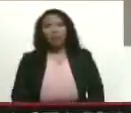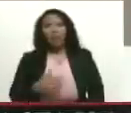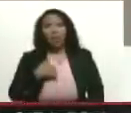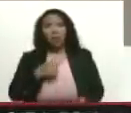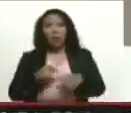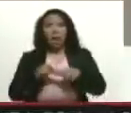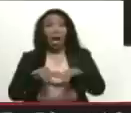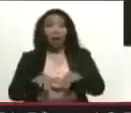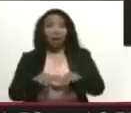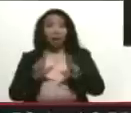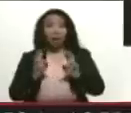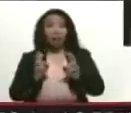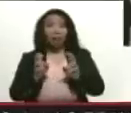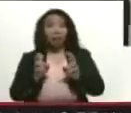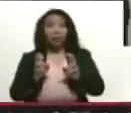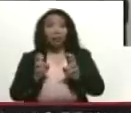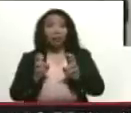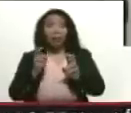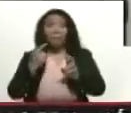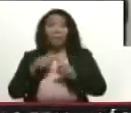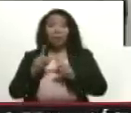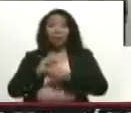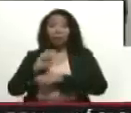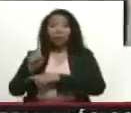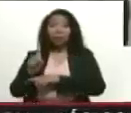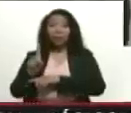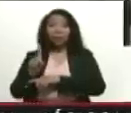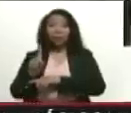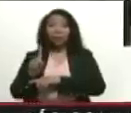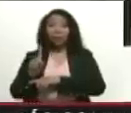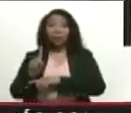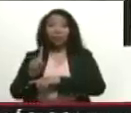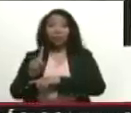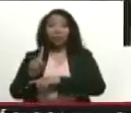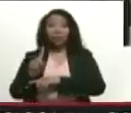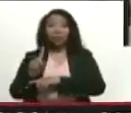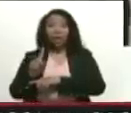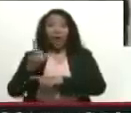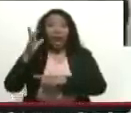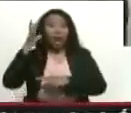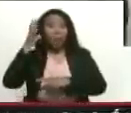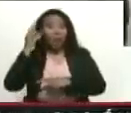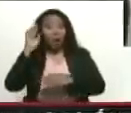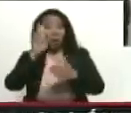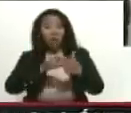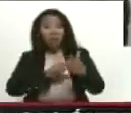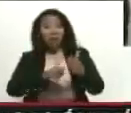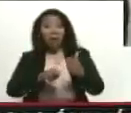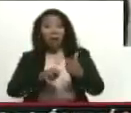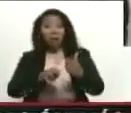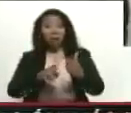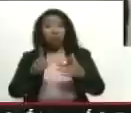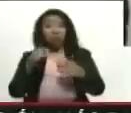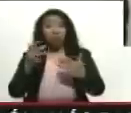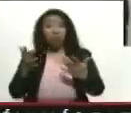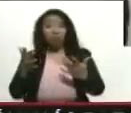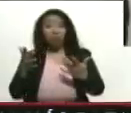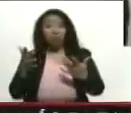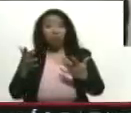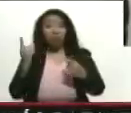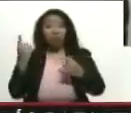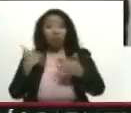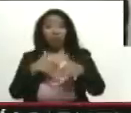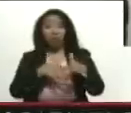manera de poder llevar adelante la inscripción de una mujer que está siendo vetada por el régimen, claro, es poniendo en marcha